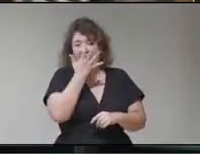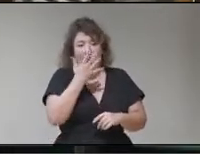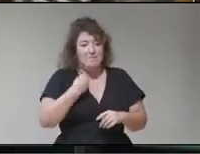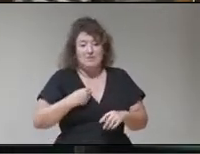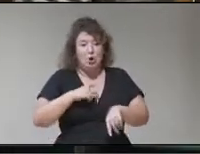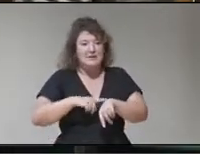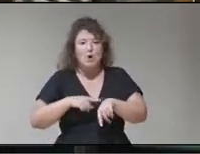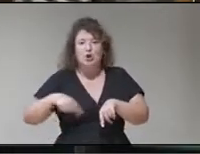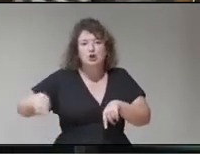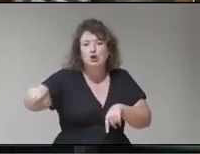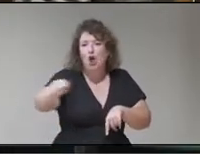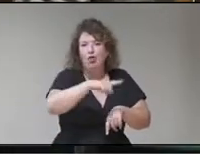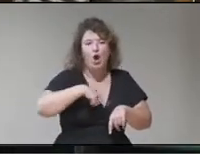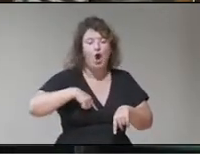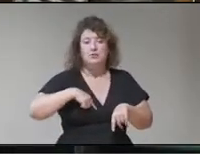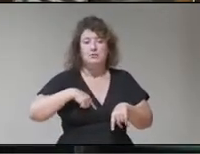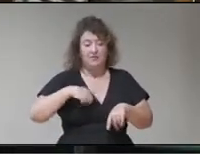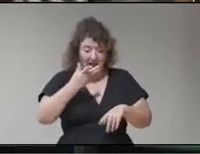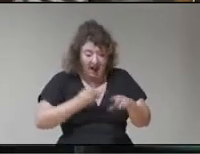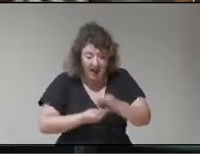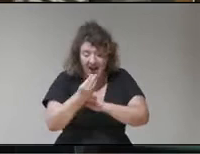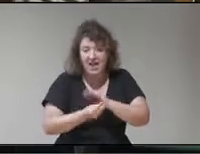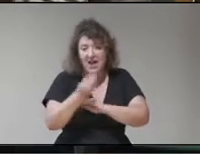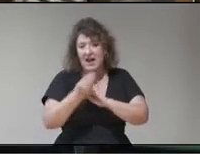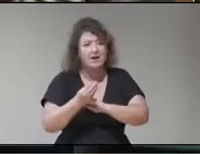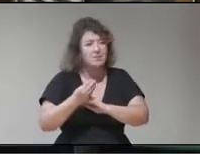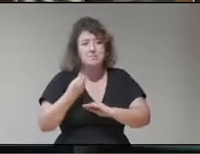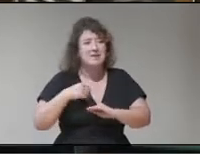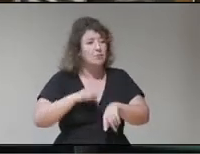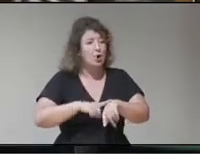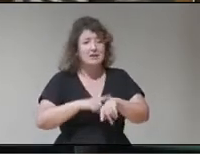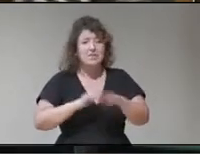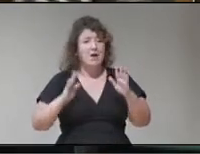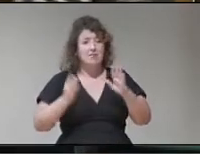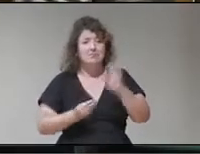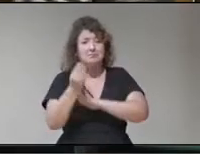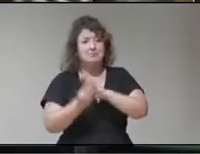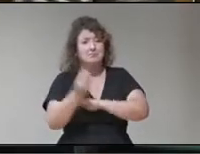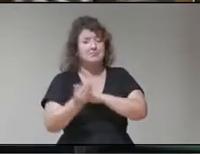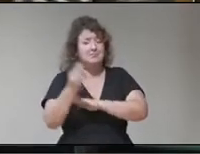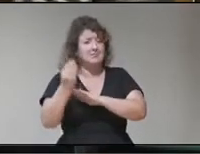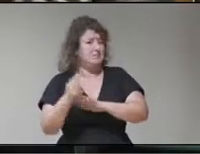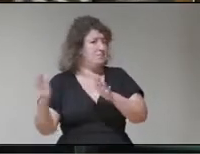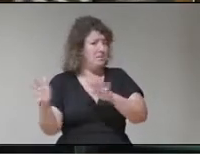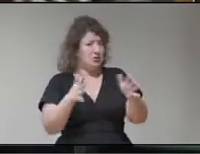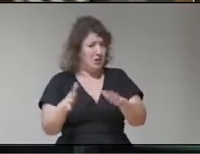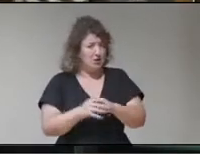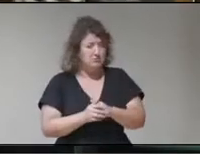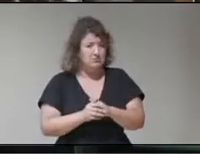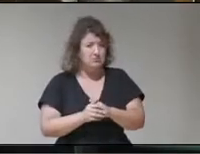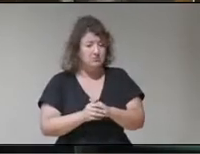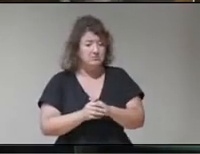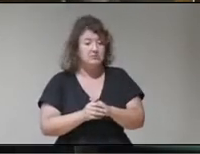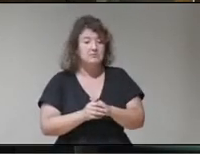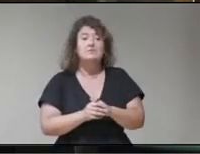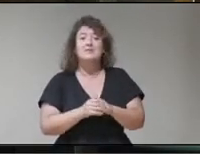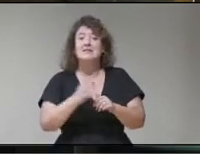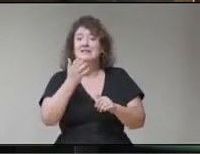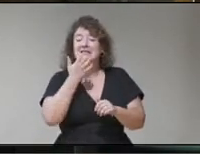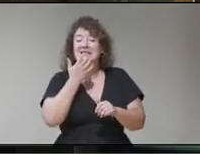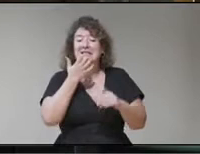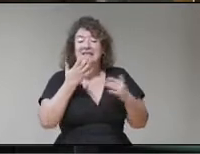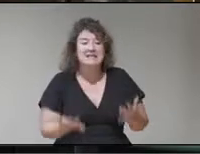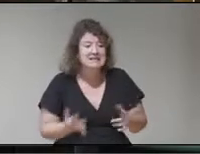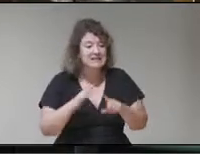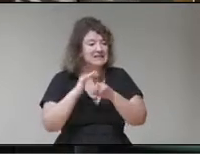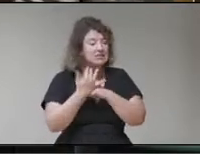Y eso significa que las crías van a aparecer todas también, más o menos, al mismo tiempo. Si en aquel momento resulta que las